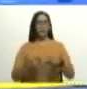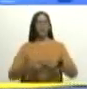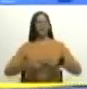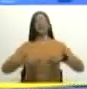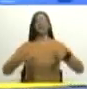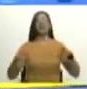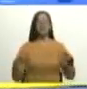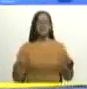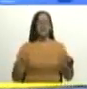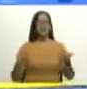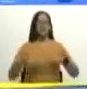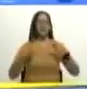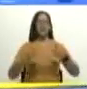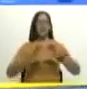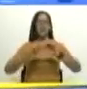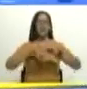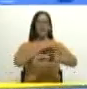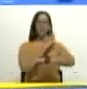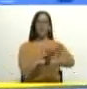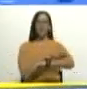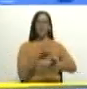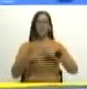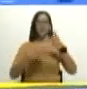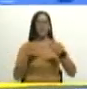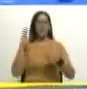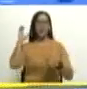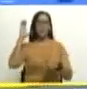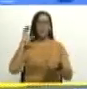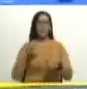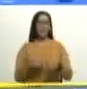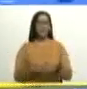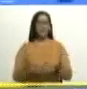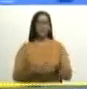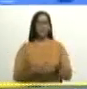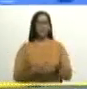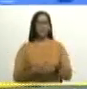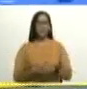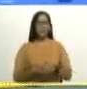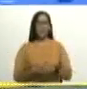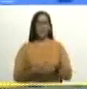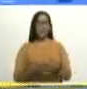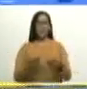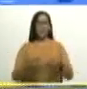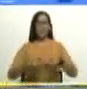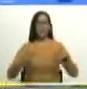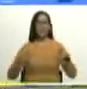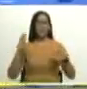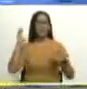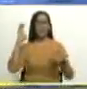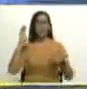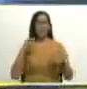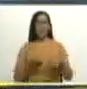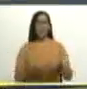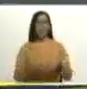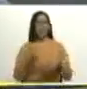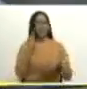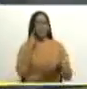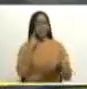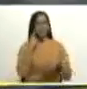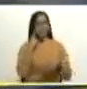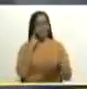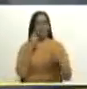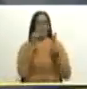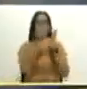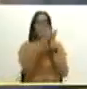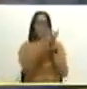crecimiento de las nuevas fuerzas productivas del país, de crecimiento del país. Fíjense ustedes estos